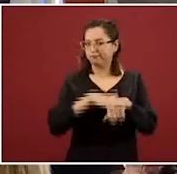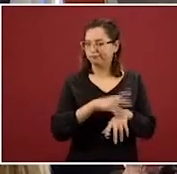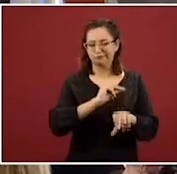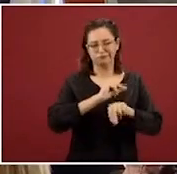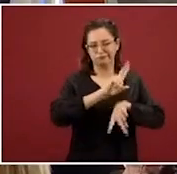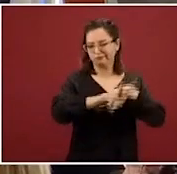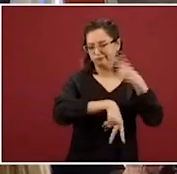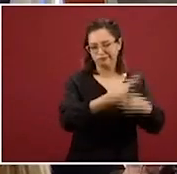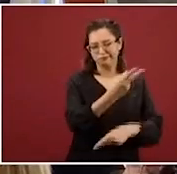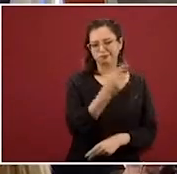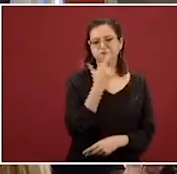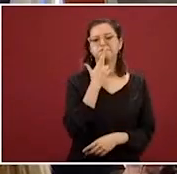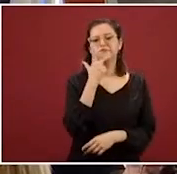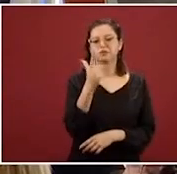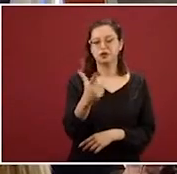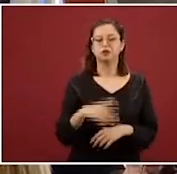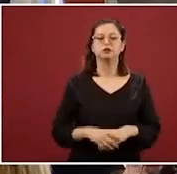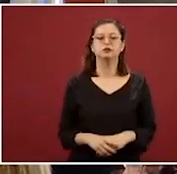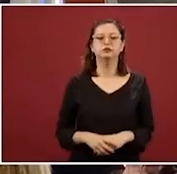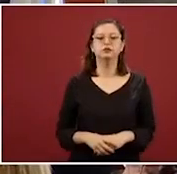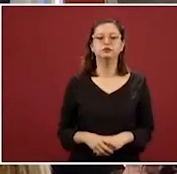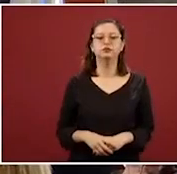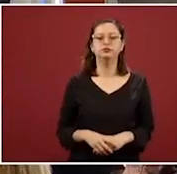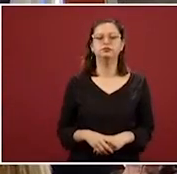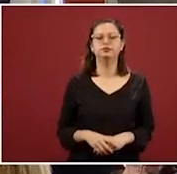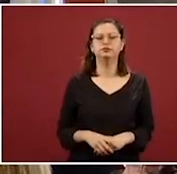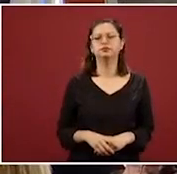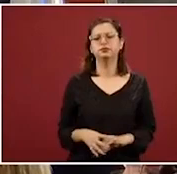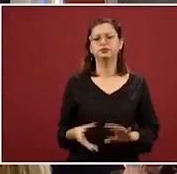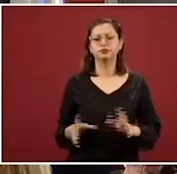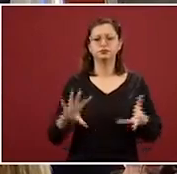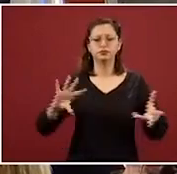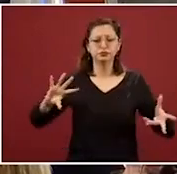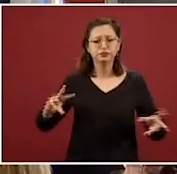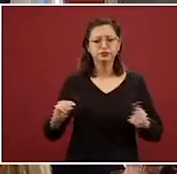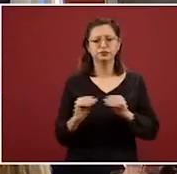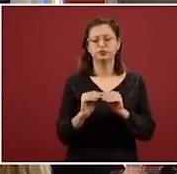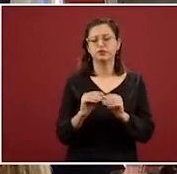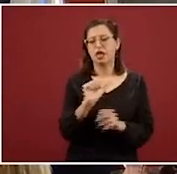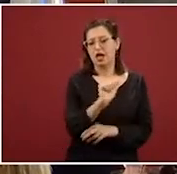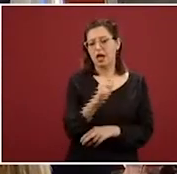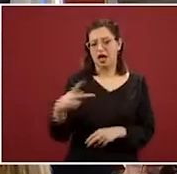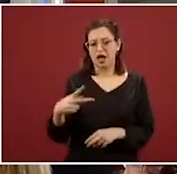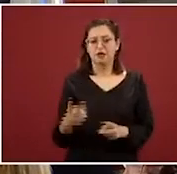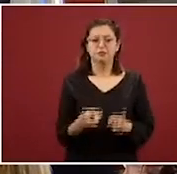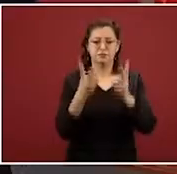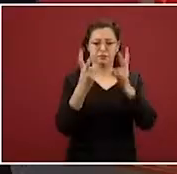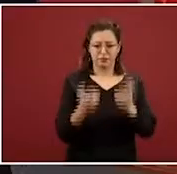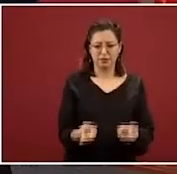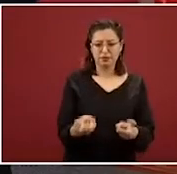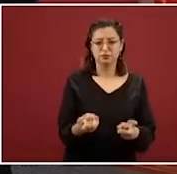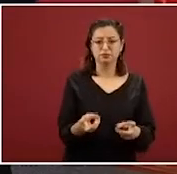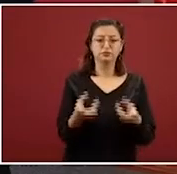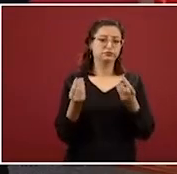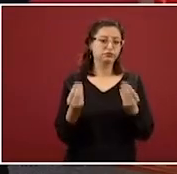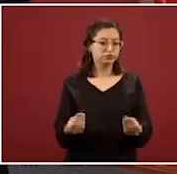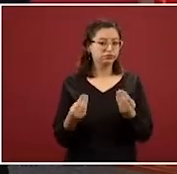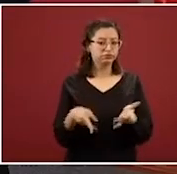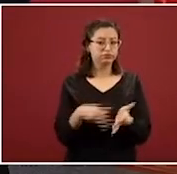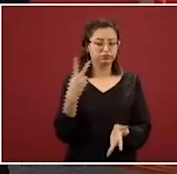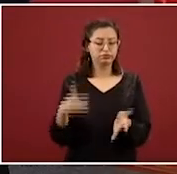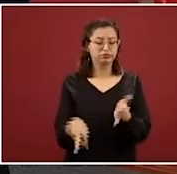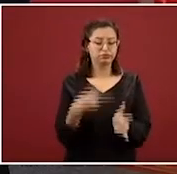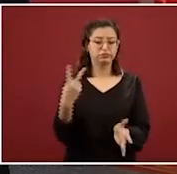los consumidores. En total hemos aumentado bastante las descargas de la app, por eso ahora lo mencionamos,